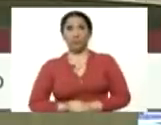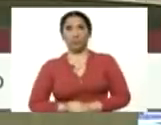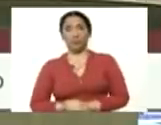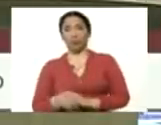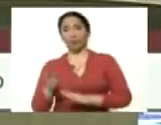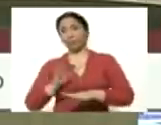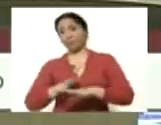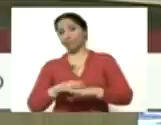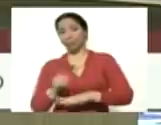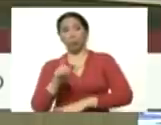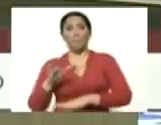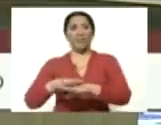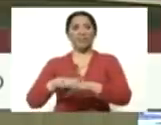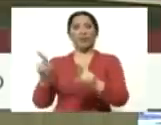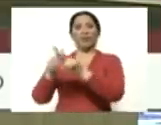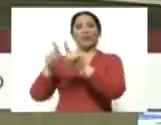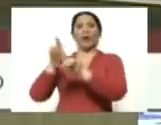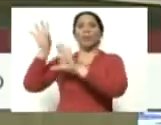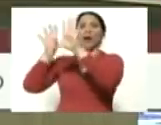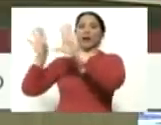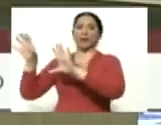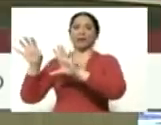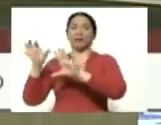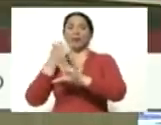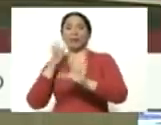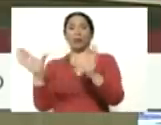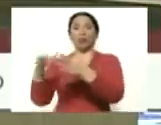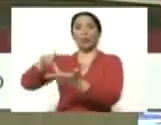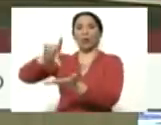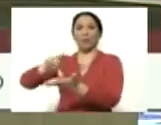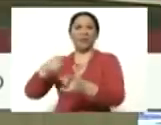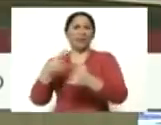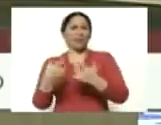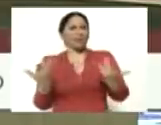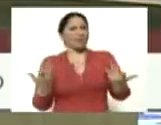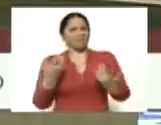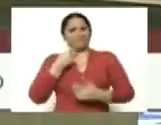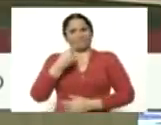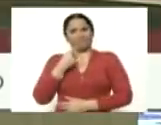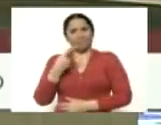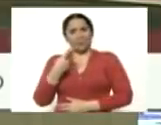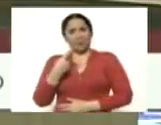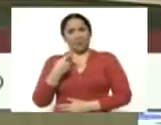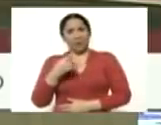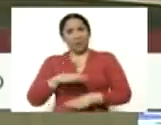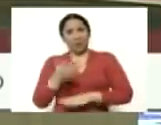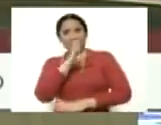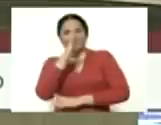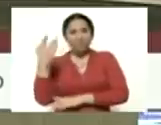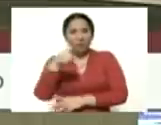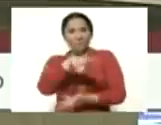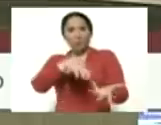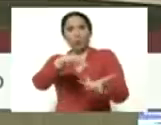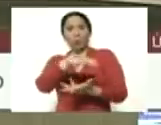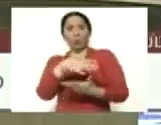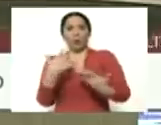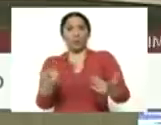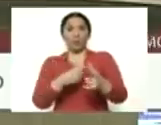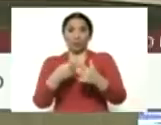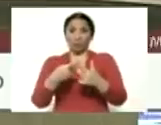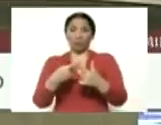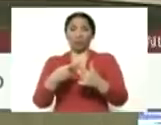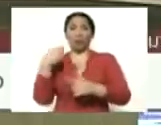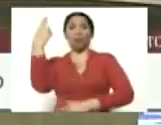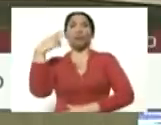ocurrido con los llamados países del Cartel de Lima. Y los menciono especialmente porque en medio de esta situación, la Unión